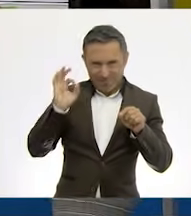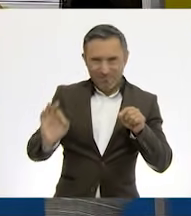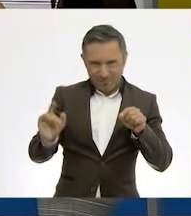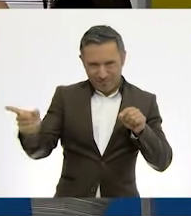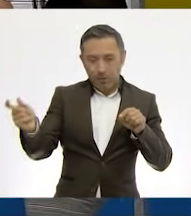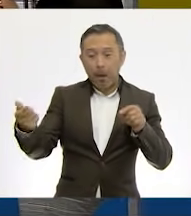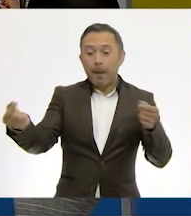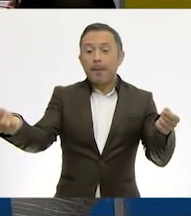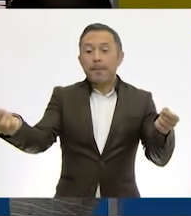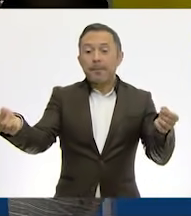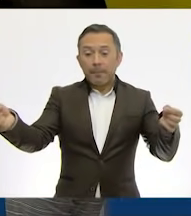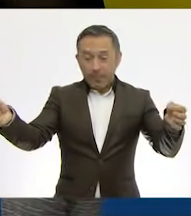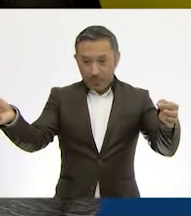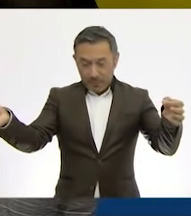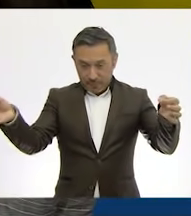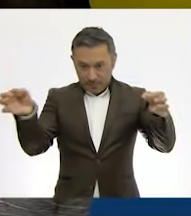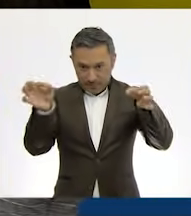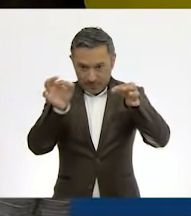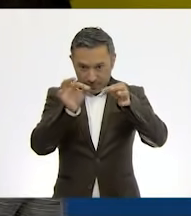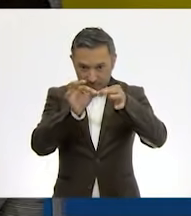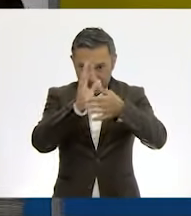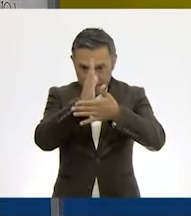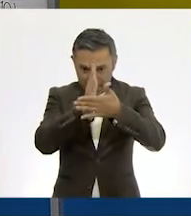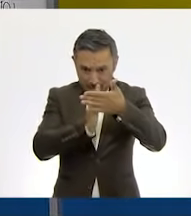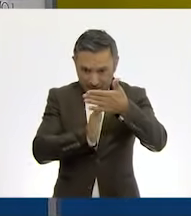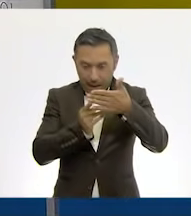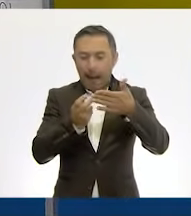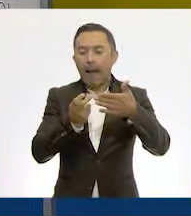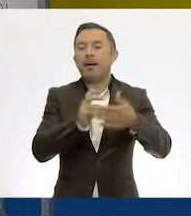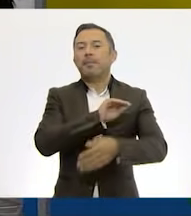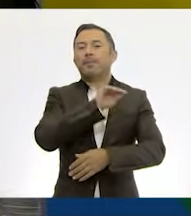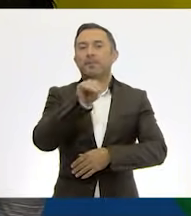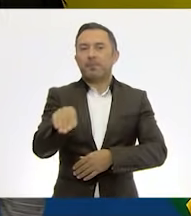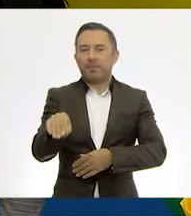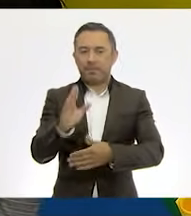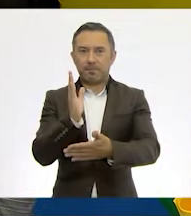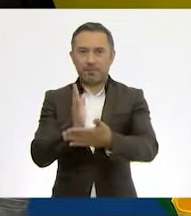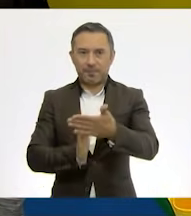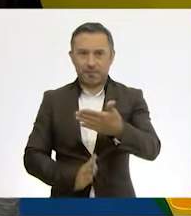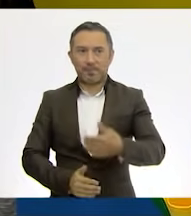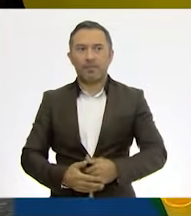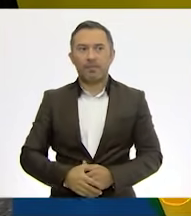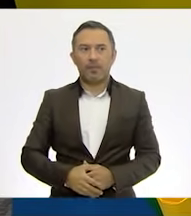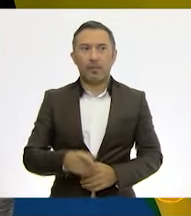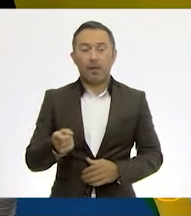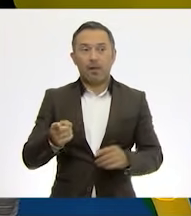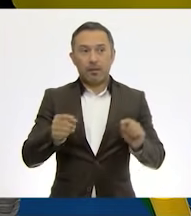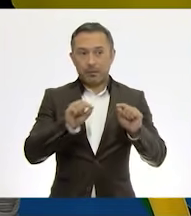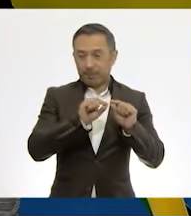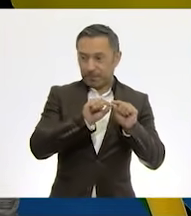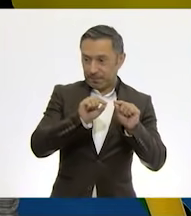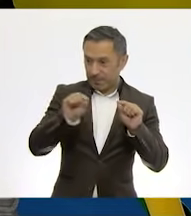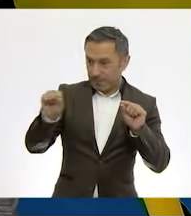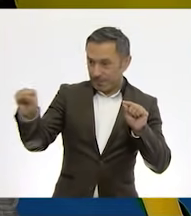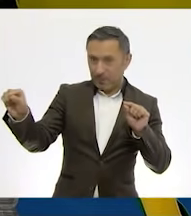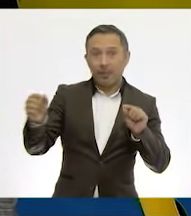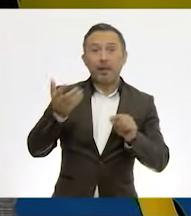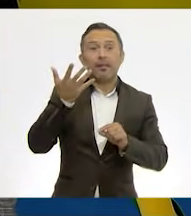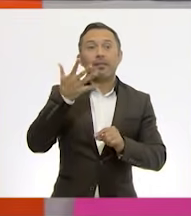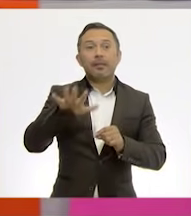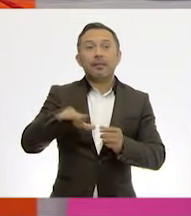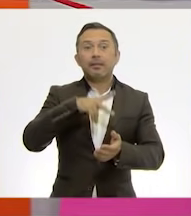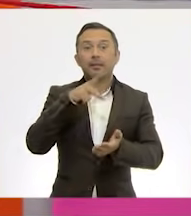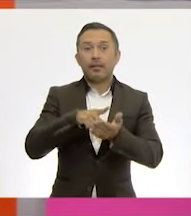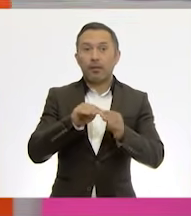mitad. Muy Entonces, vete a tus 10 kilómetros. ¡Ah! Se ha ido el cordón. Bueno, entonces aquí 10 kilómetros.